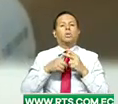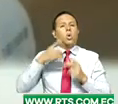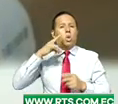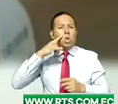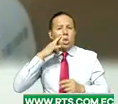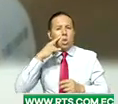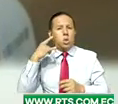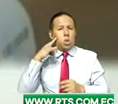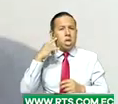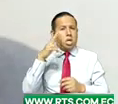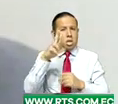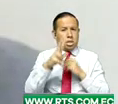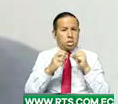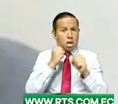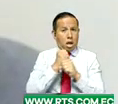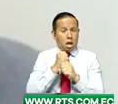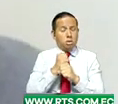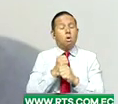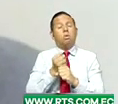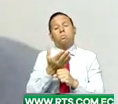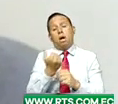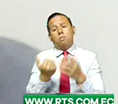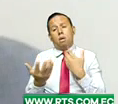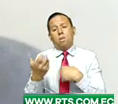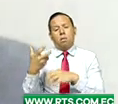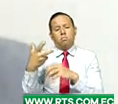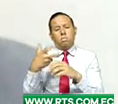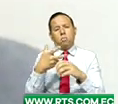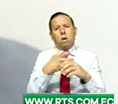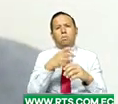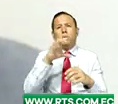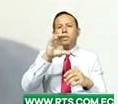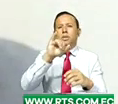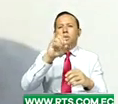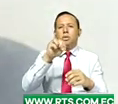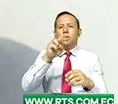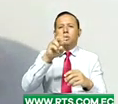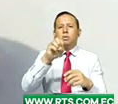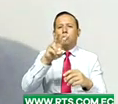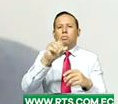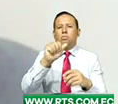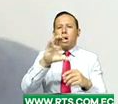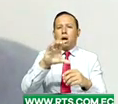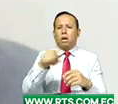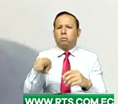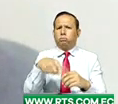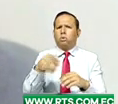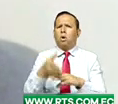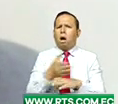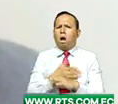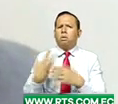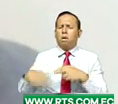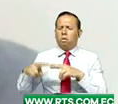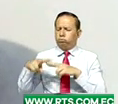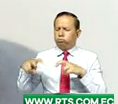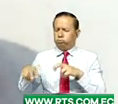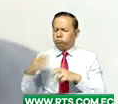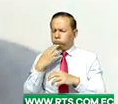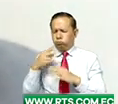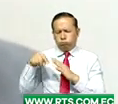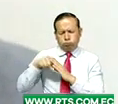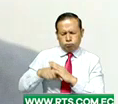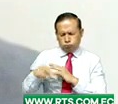la vacunación. De Sinovac, ellos ya han hecho alguna serie de estudios para vacunar desde